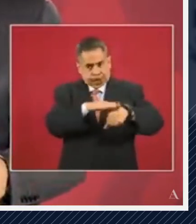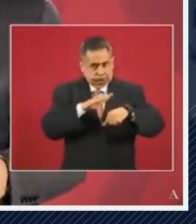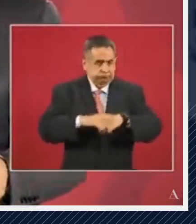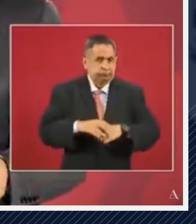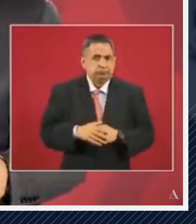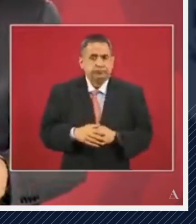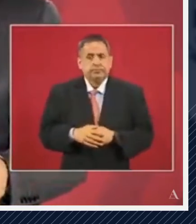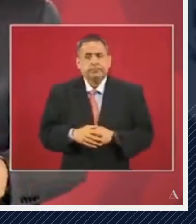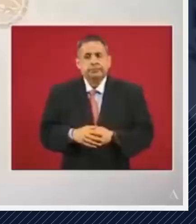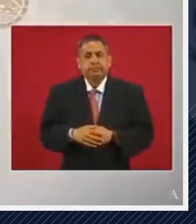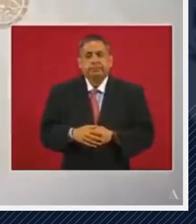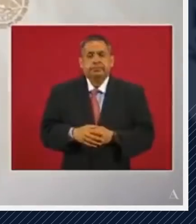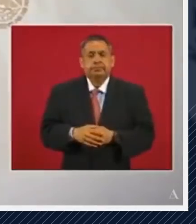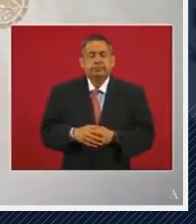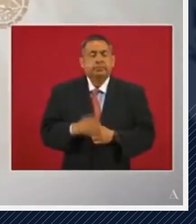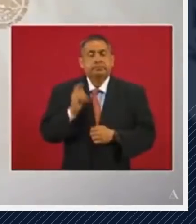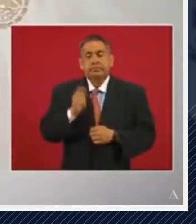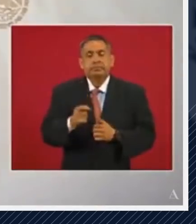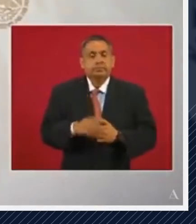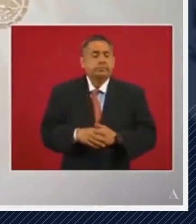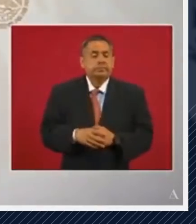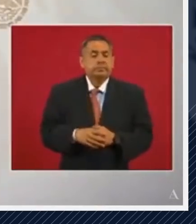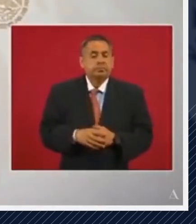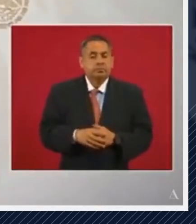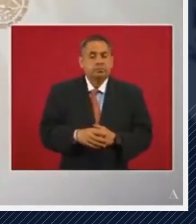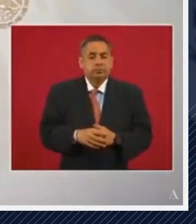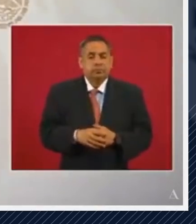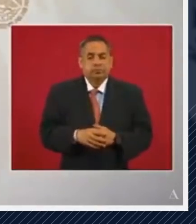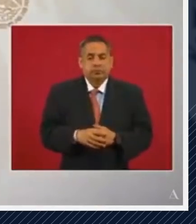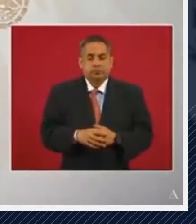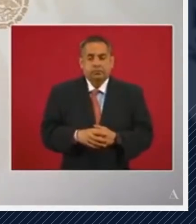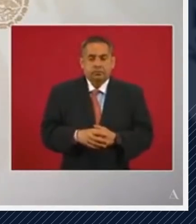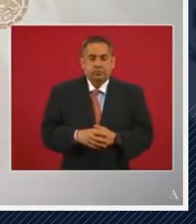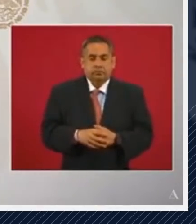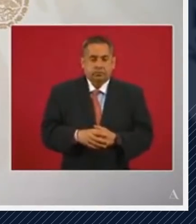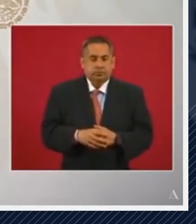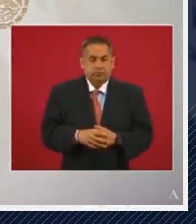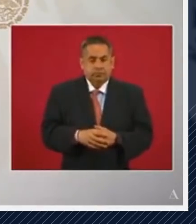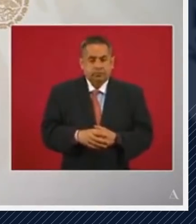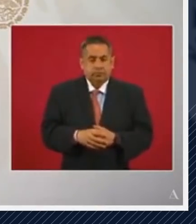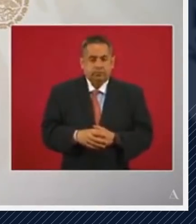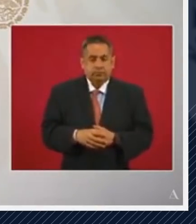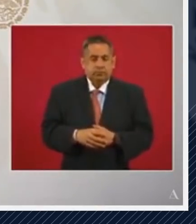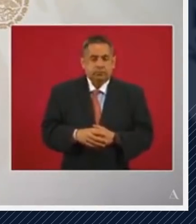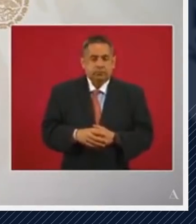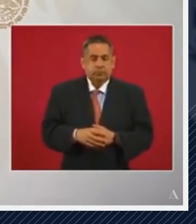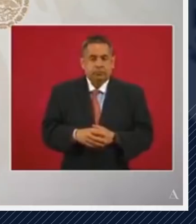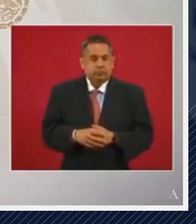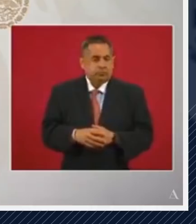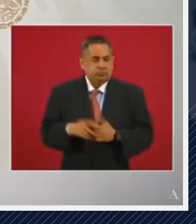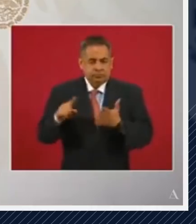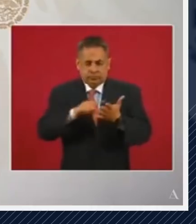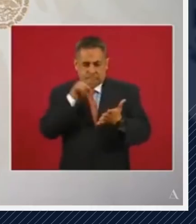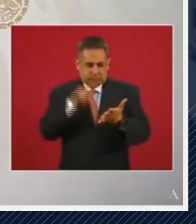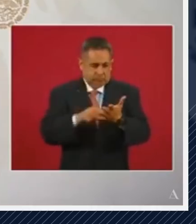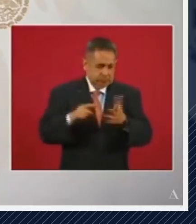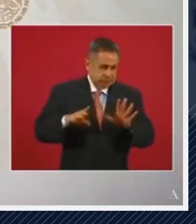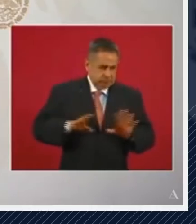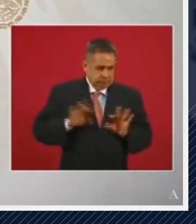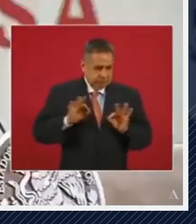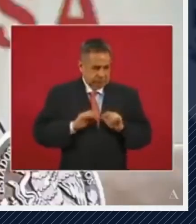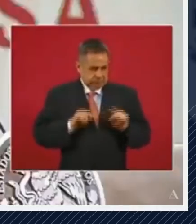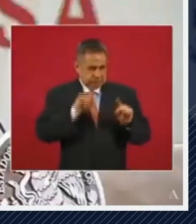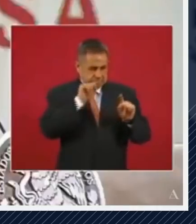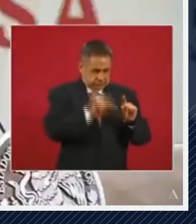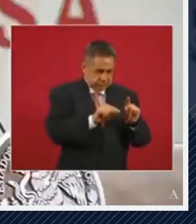me gusta la hipocresía, menos la falsa cortesía y andar escondiéndome en mis